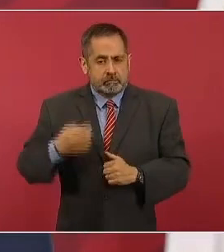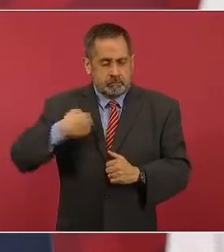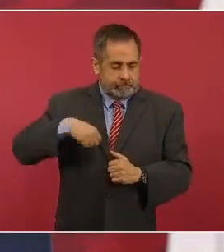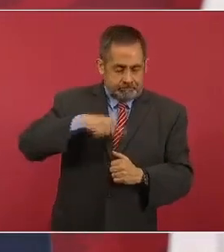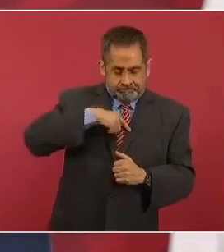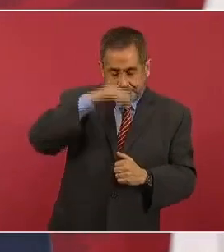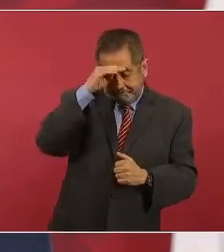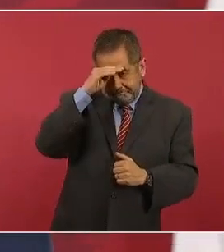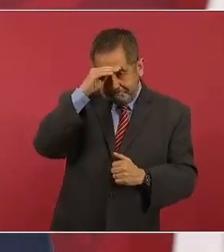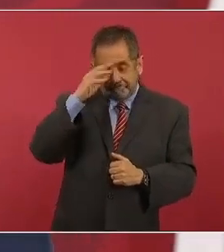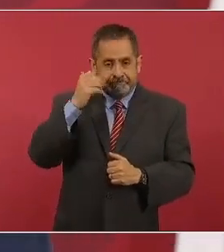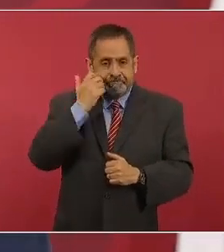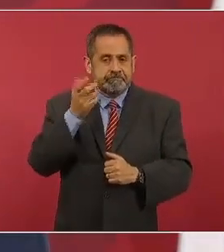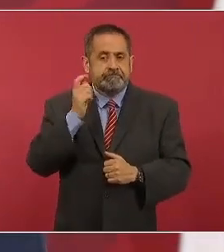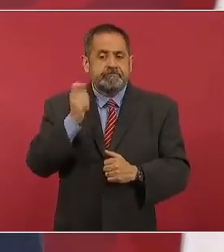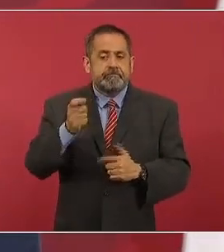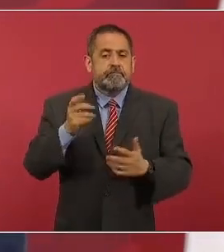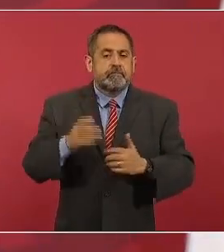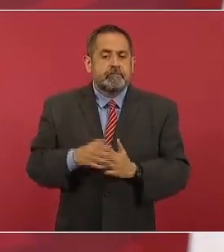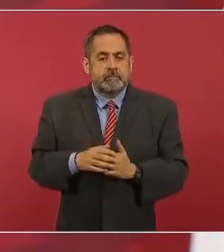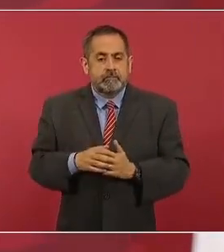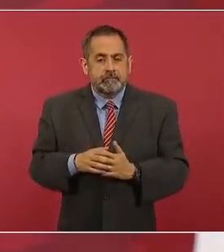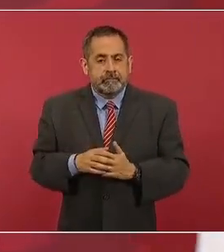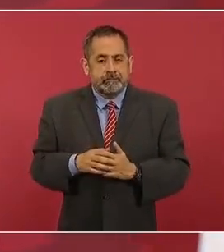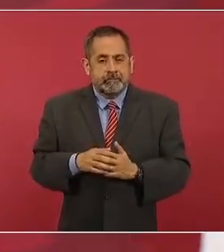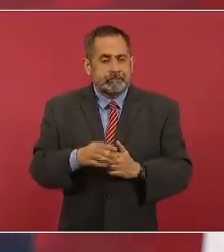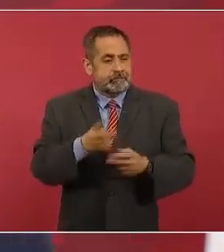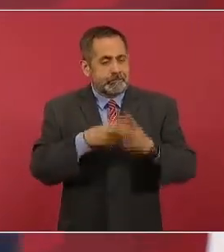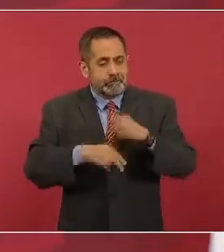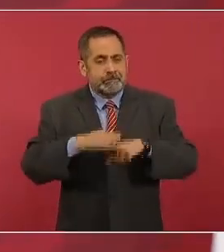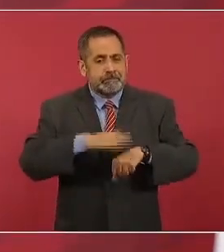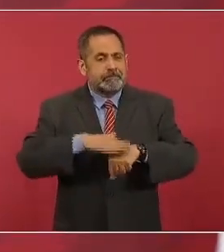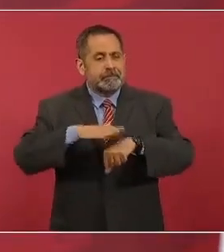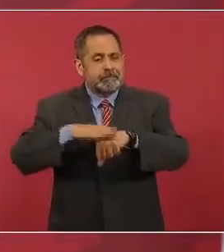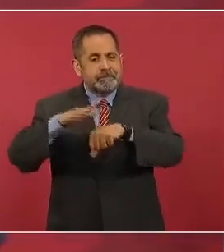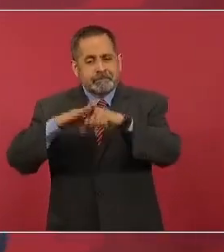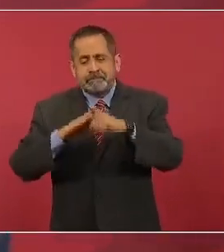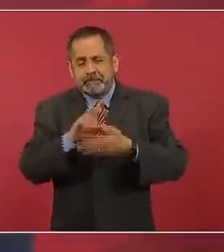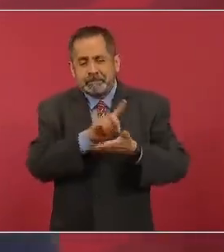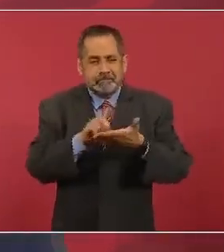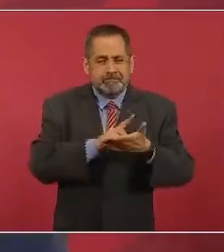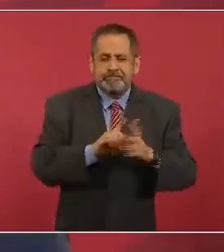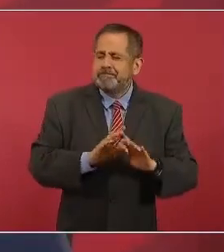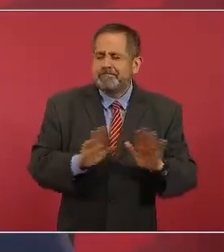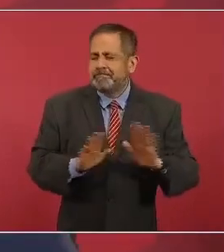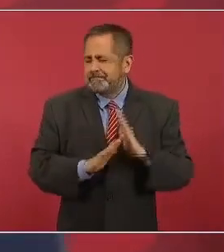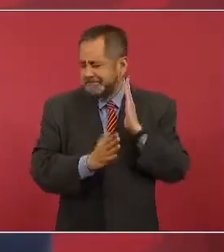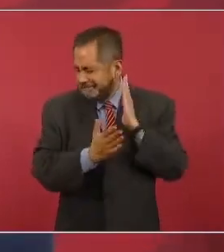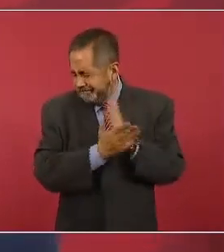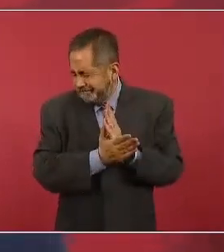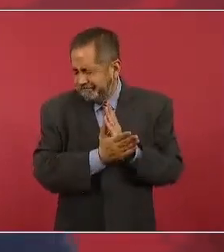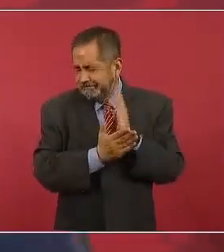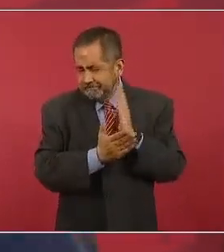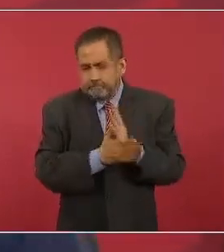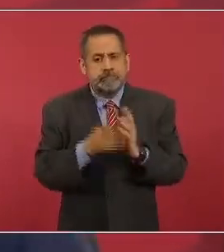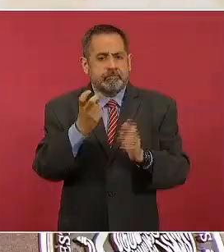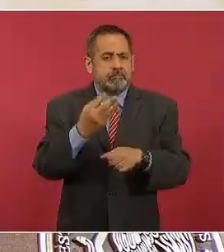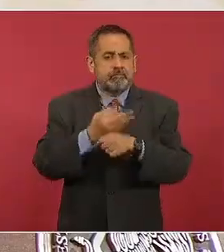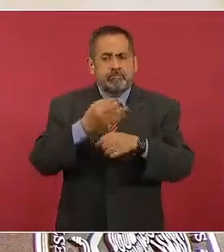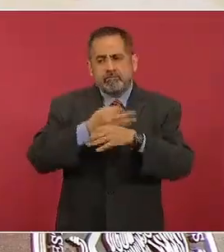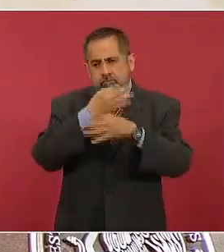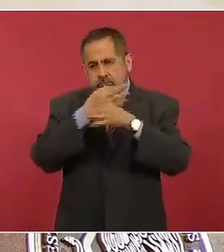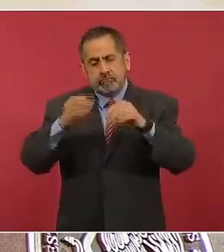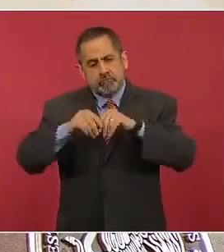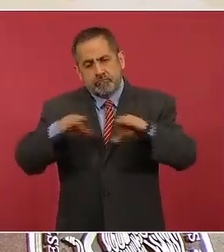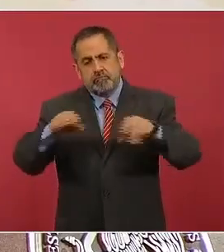buscamos que no aumente el consumo. Por eso también tratamos de estos asuntos